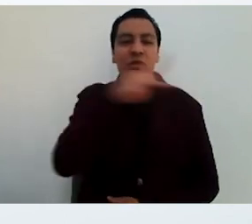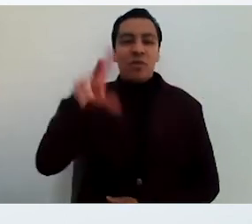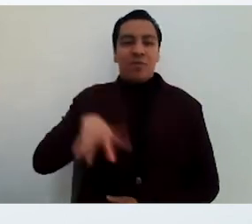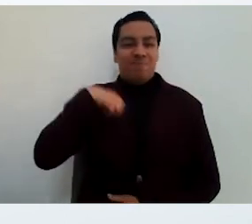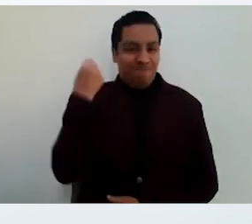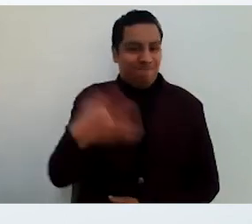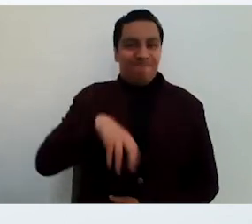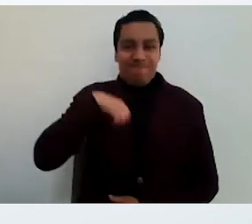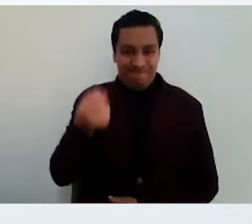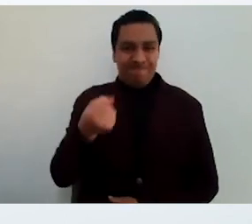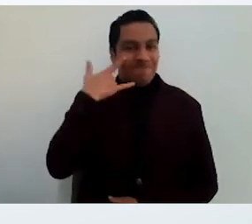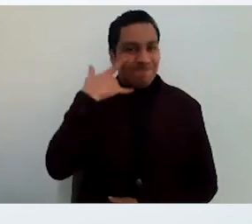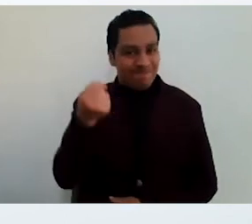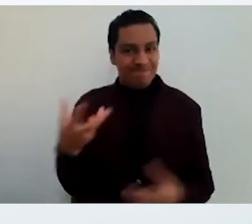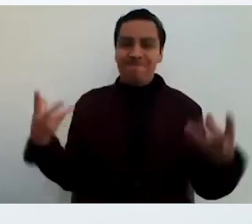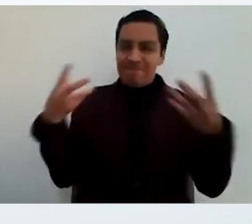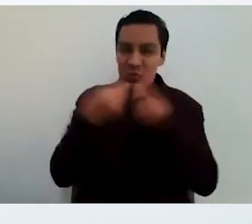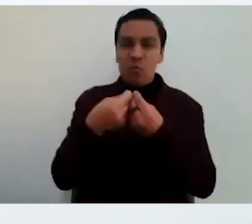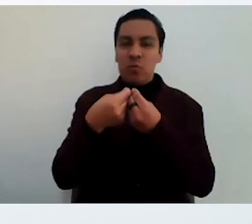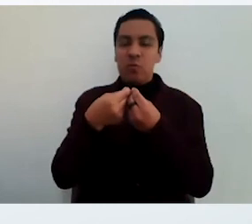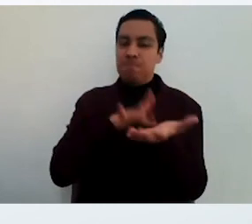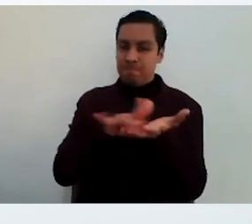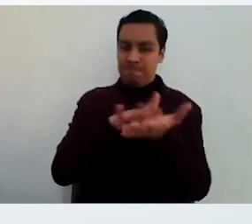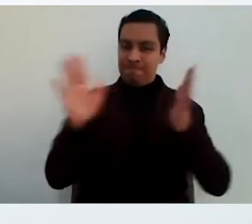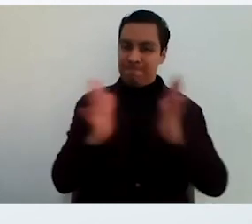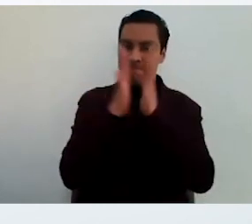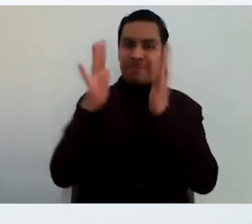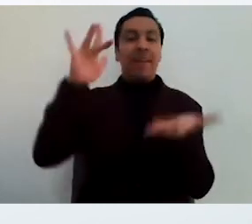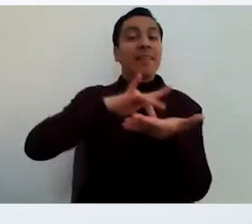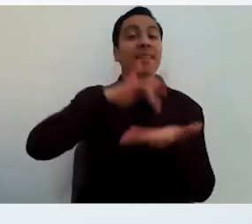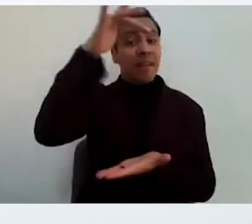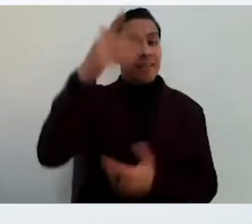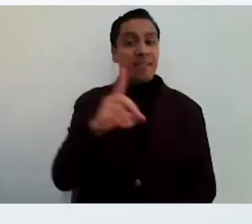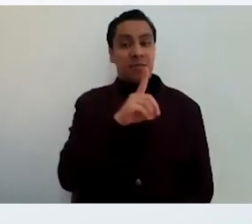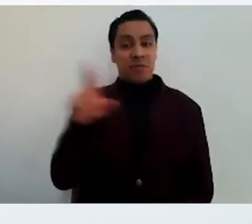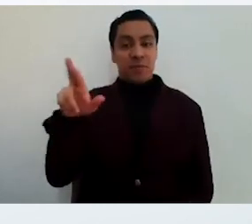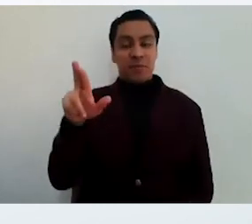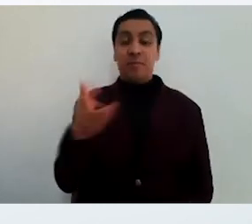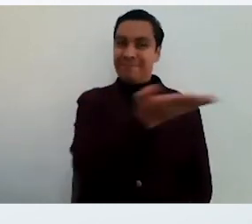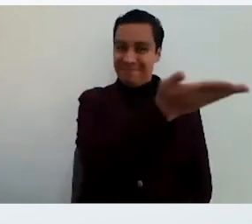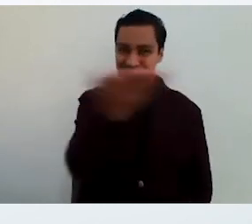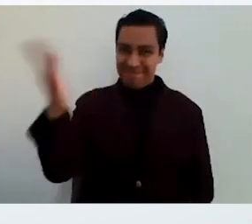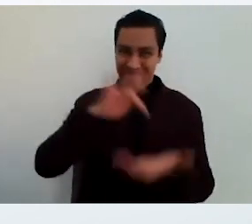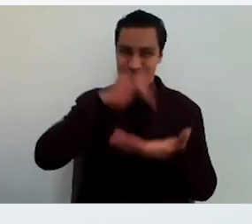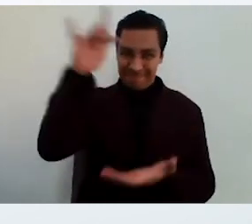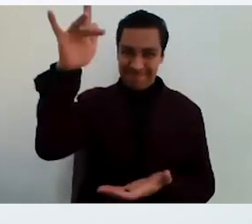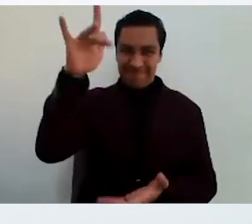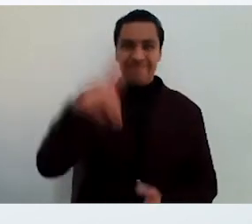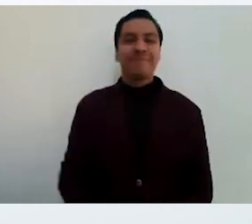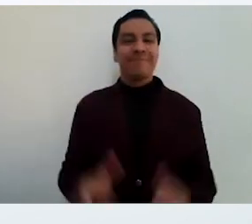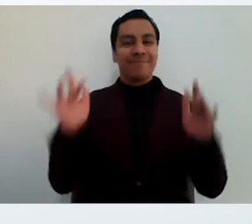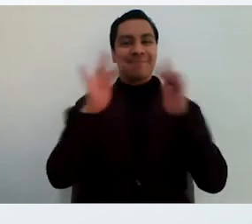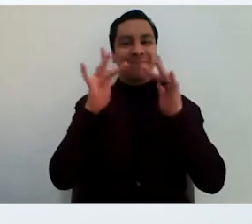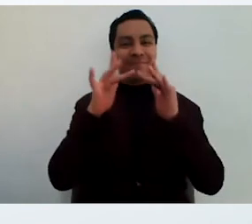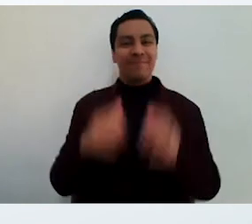para, para no sumarse a lo que es necesario hacer. Te agradecemos nuevamente, muchas gracias. gracias Y a por la todos invitación de ustedes, nuevo y hasta luego.